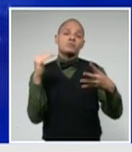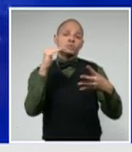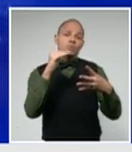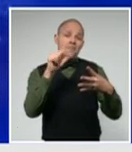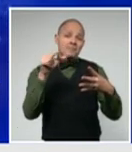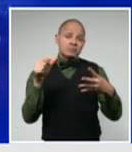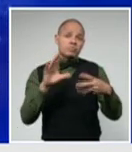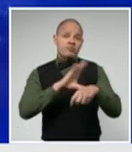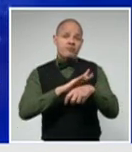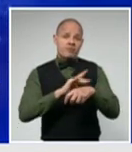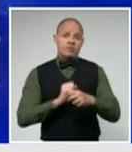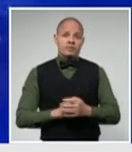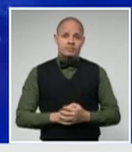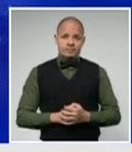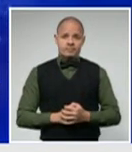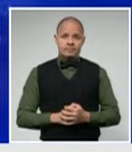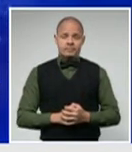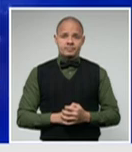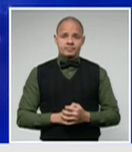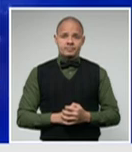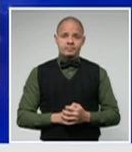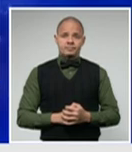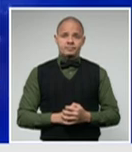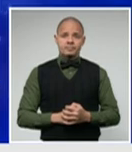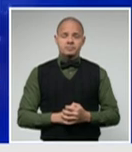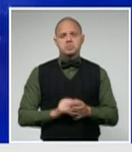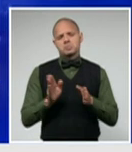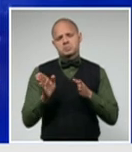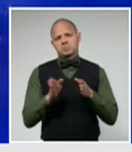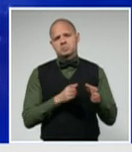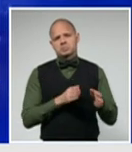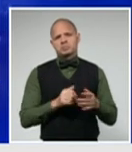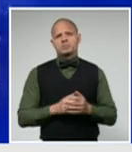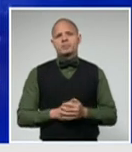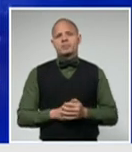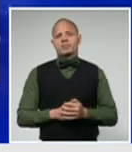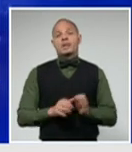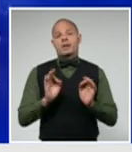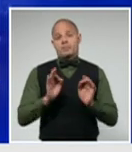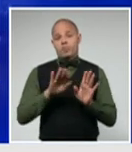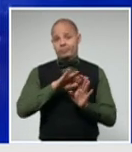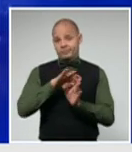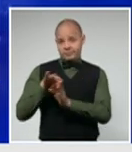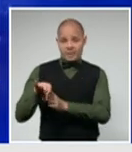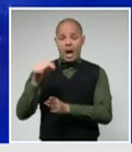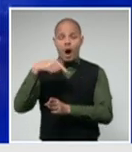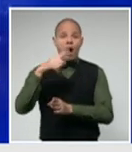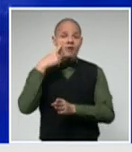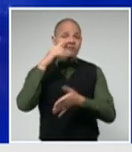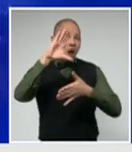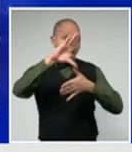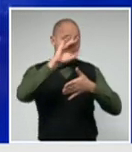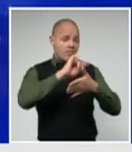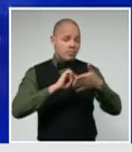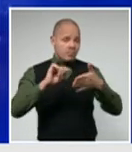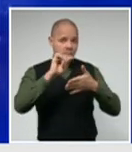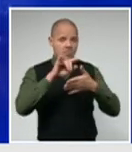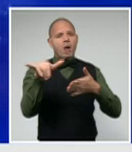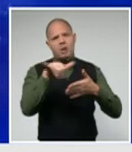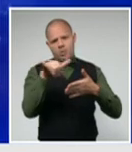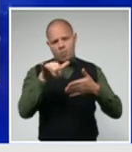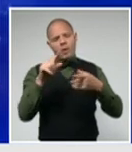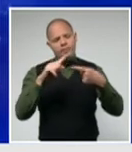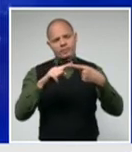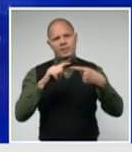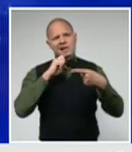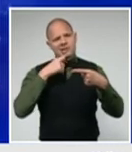1.185.231. Y en la región de las Américas, pues Estados Unidos en primer lugar, Brasil